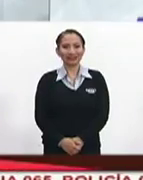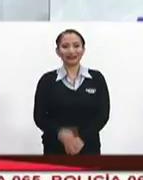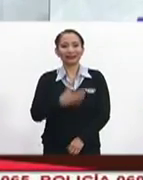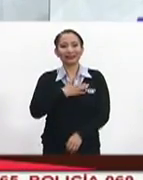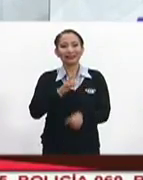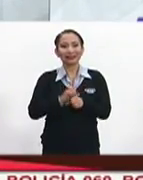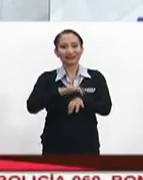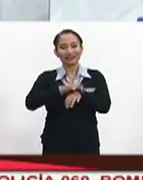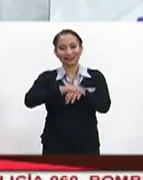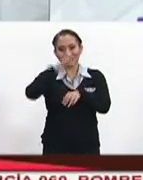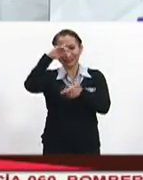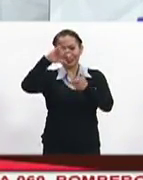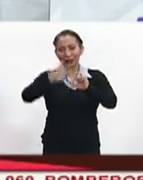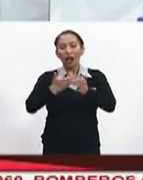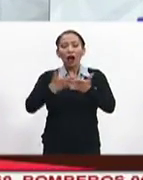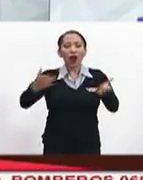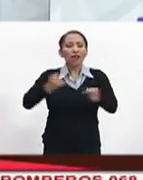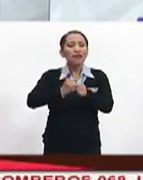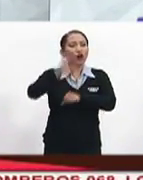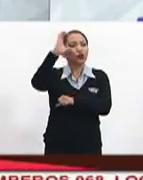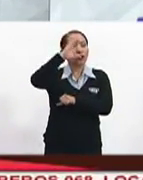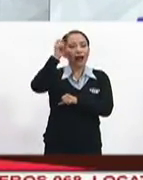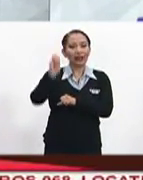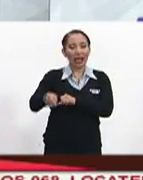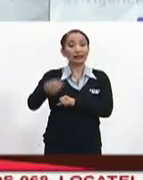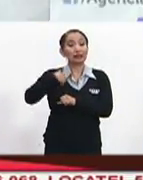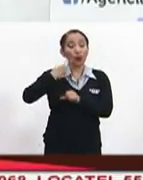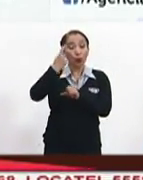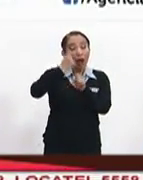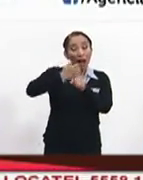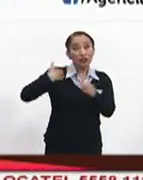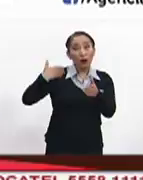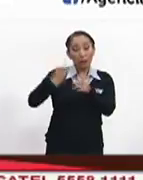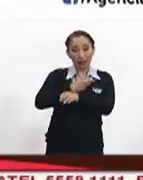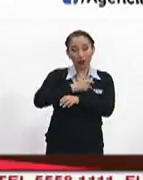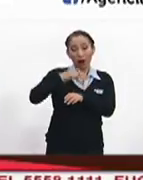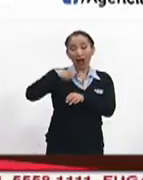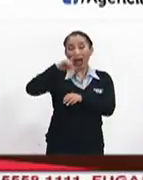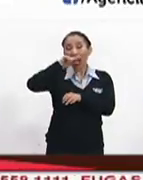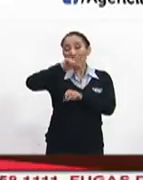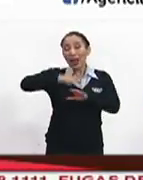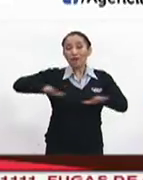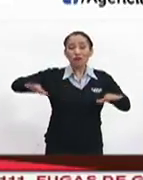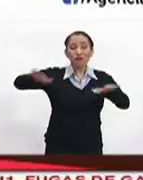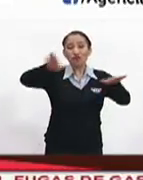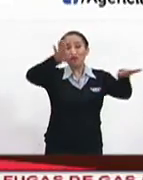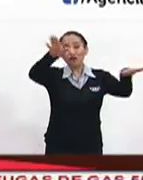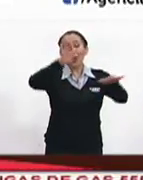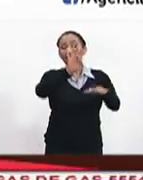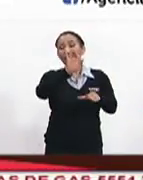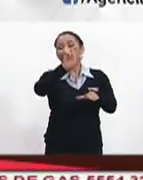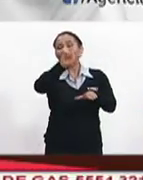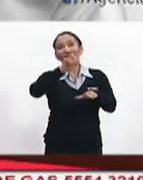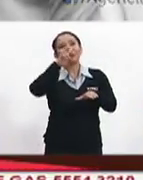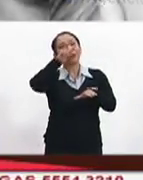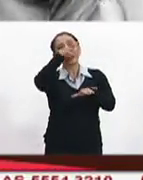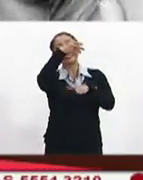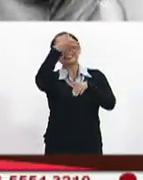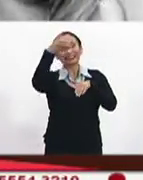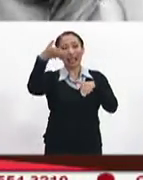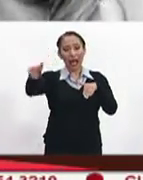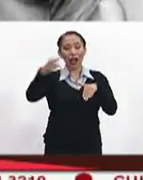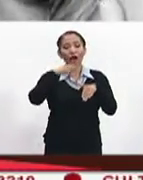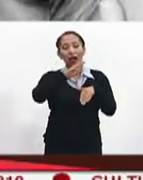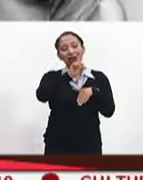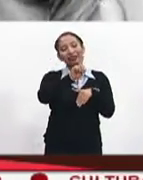Buenos días, amigos de México al Día. Vamos con la información cultural. Hace más de un año que el ave fénix levantó el vuelo y tiñó el cielo de un triste azul.